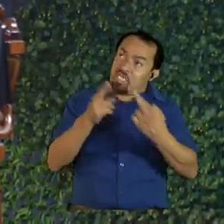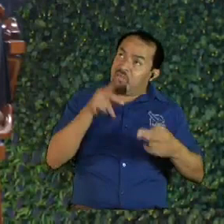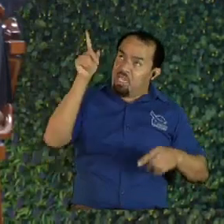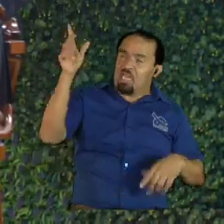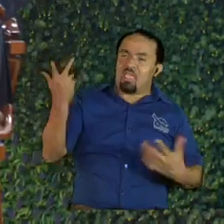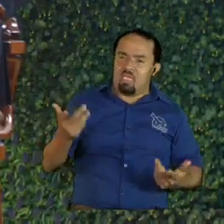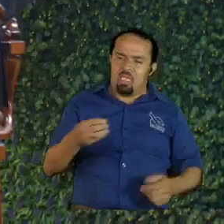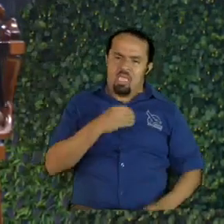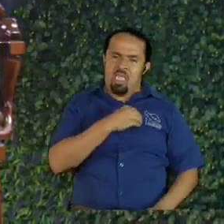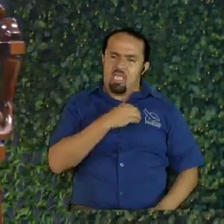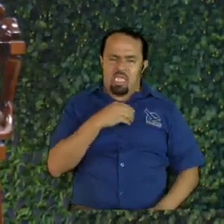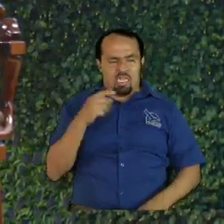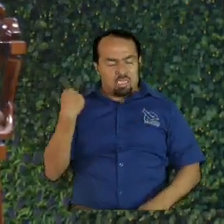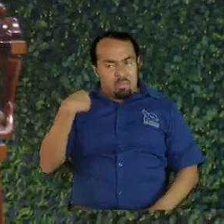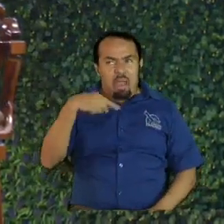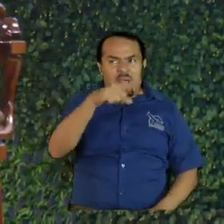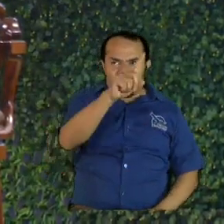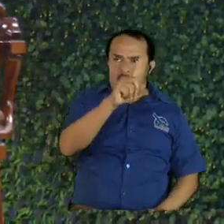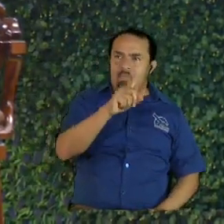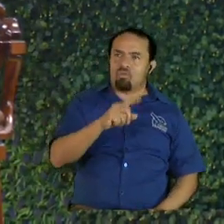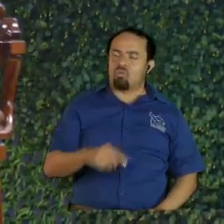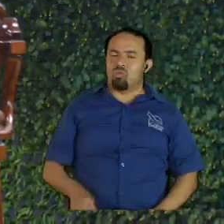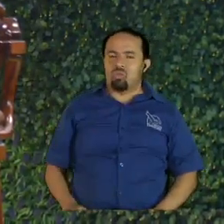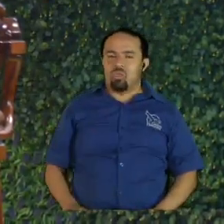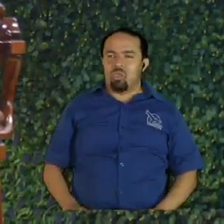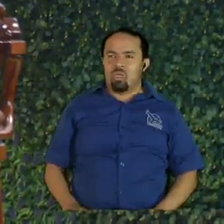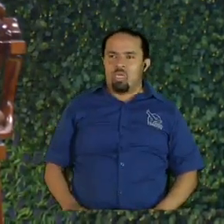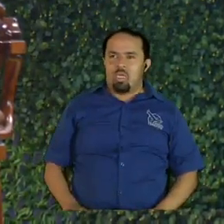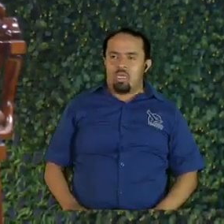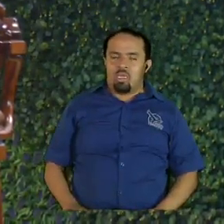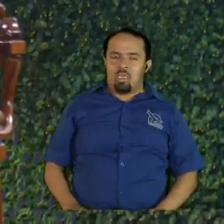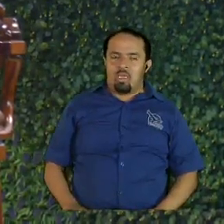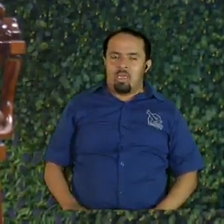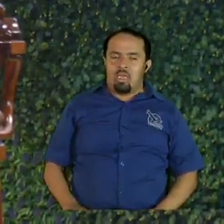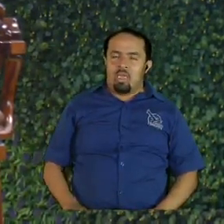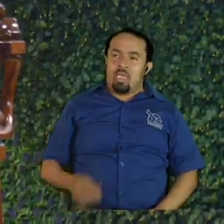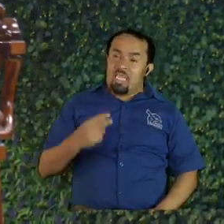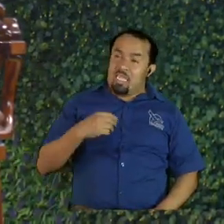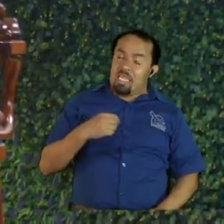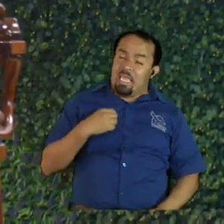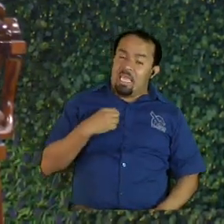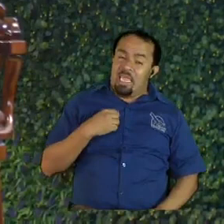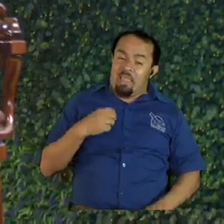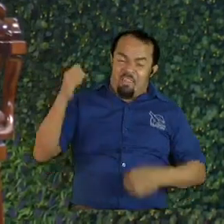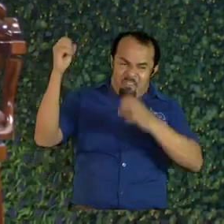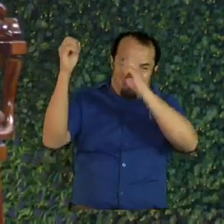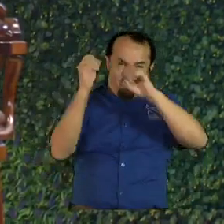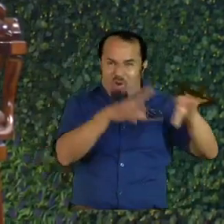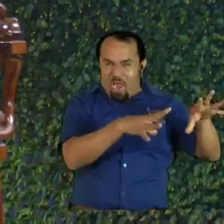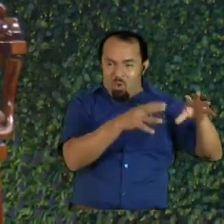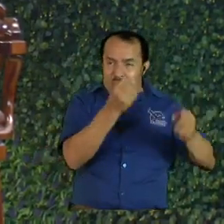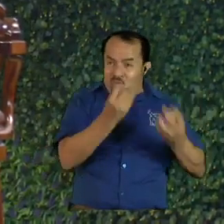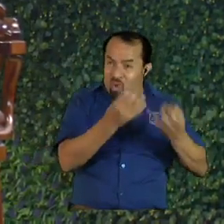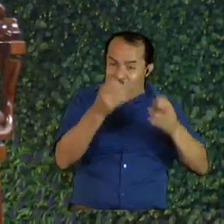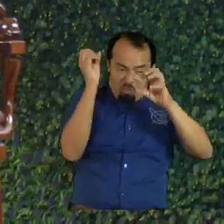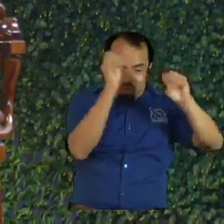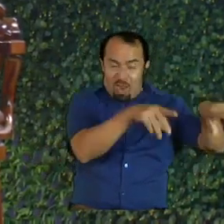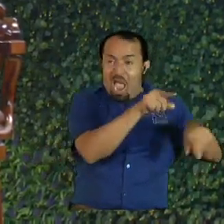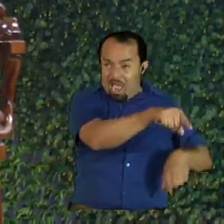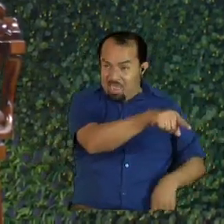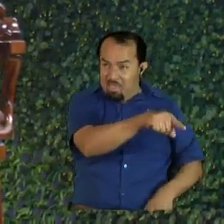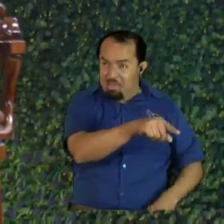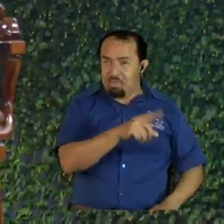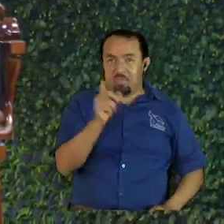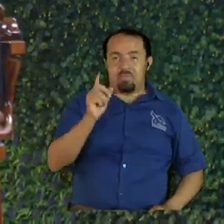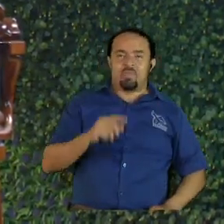que mandemos nosotros y estrenemos nuestro nuevo poder de echar fuego del cielo? Yo los mato así, Señor.